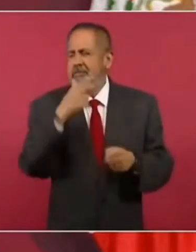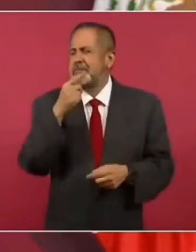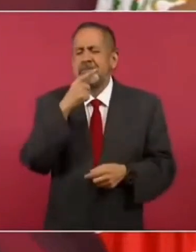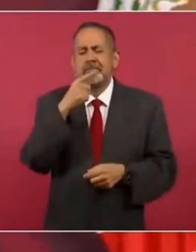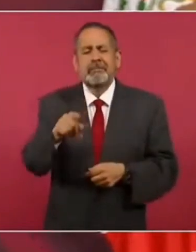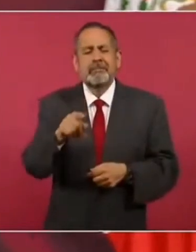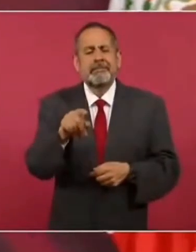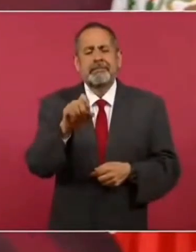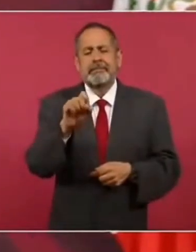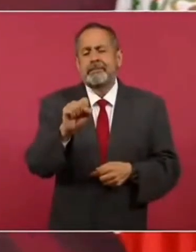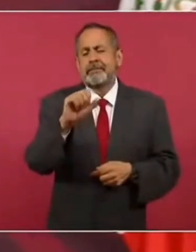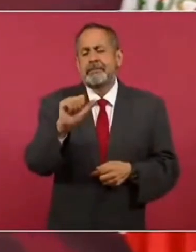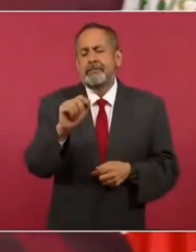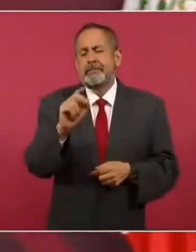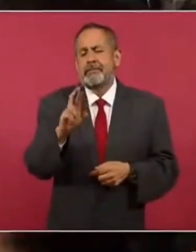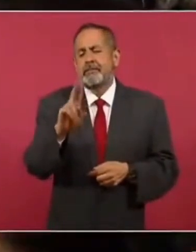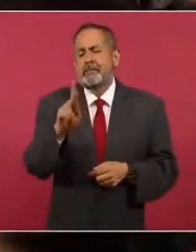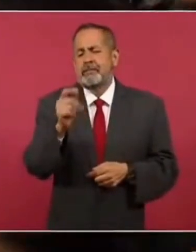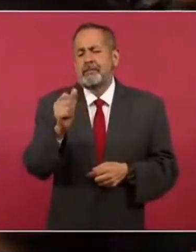Sarucán